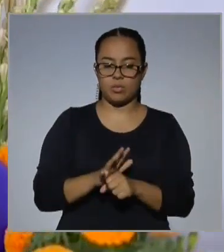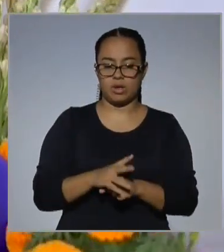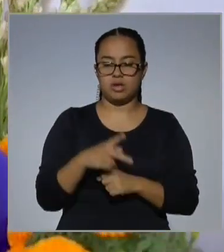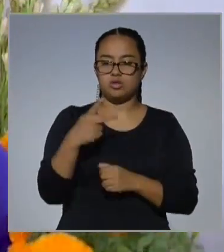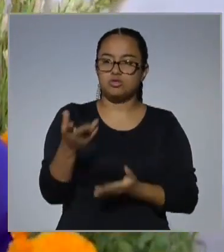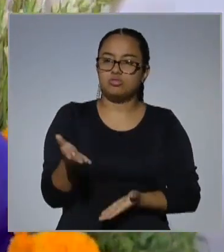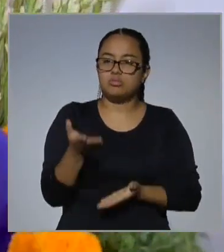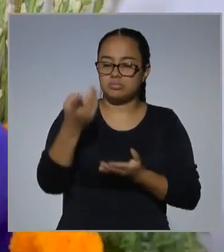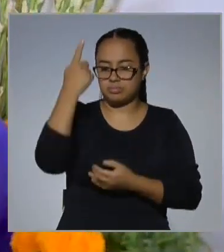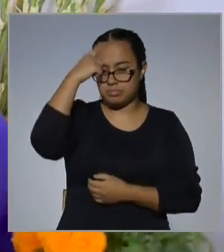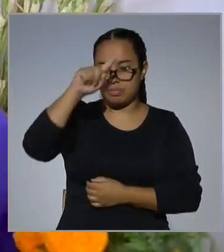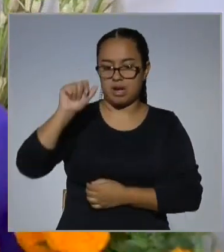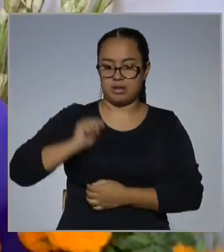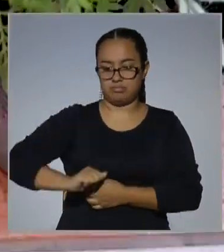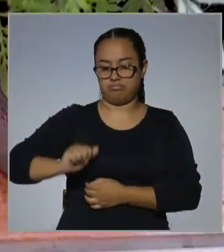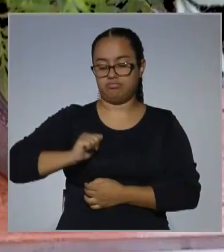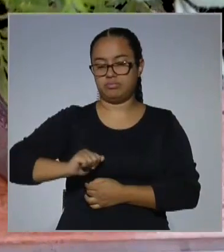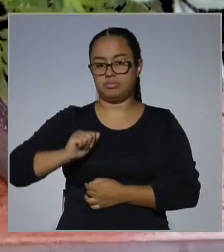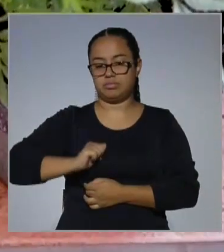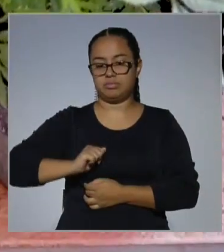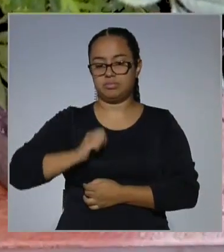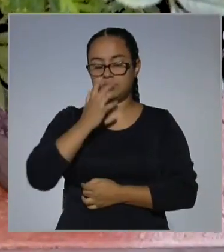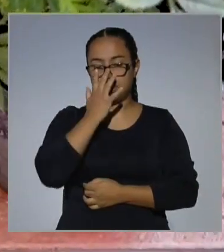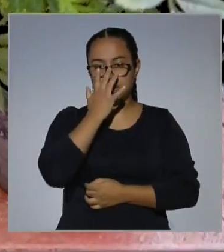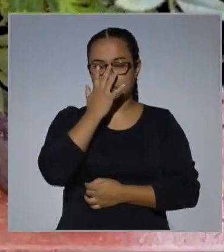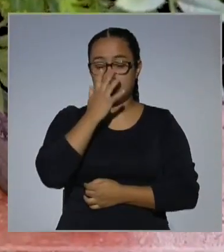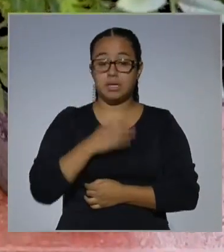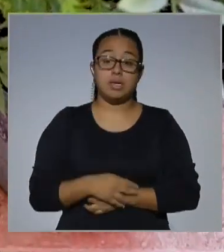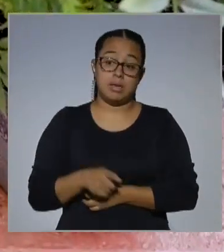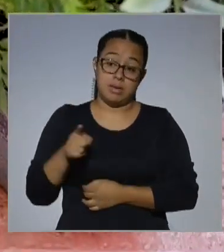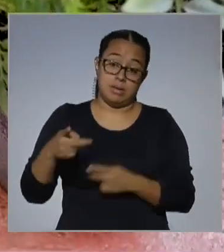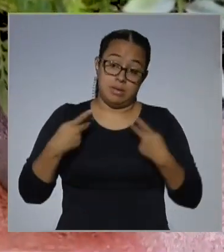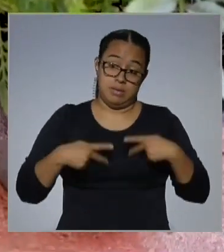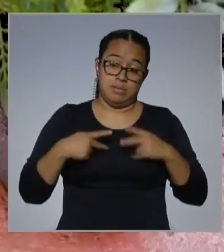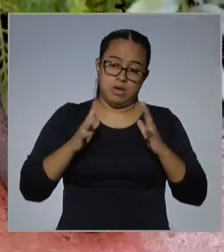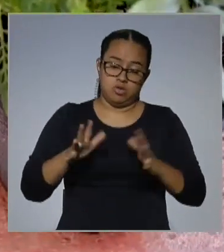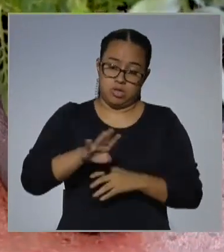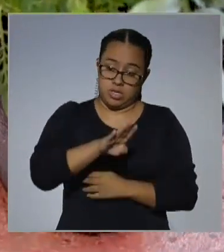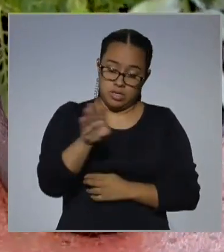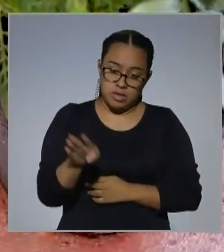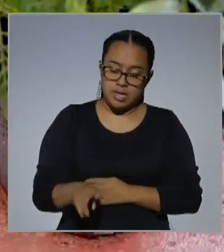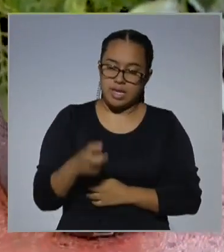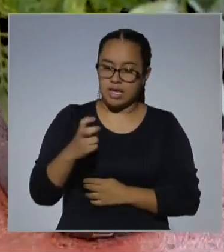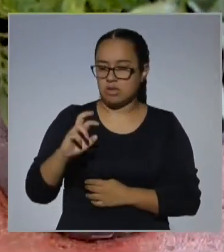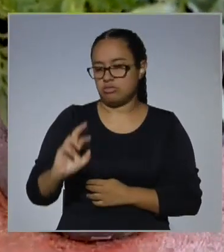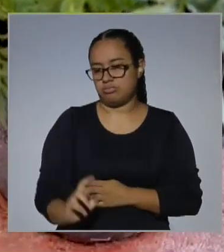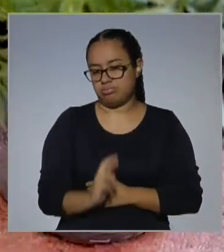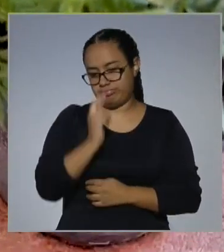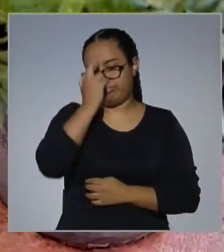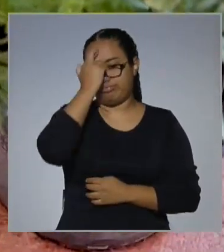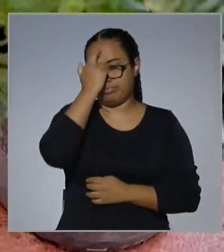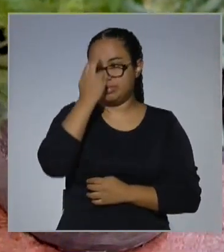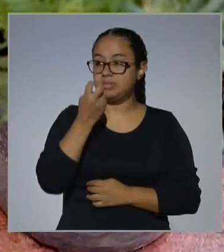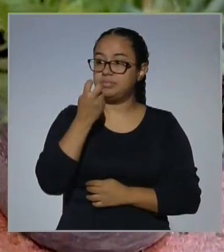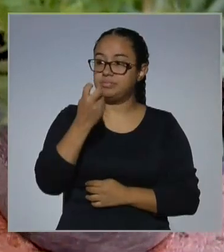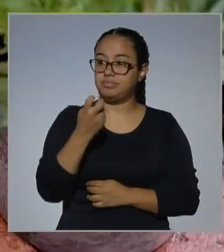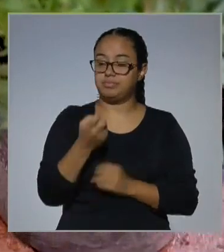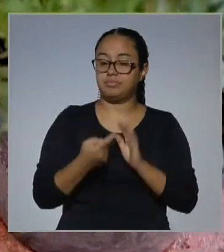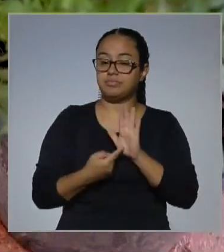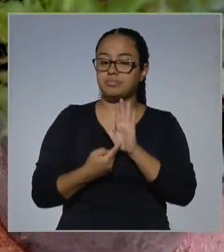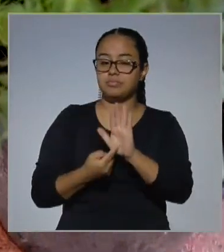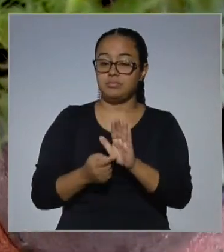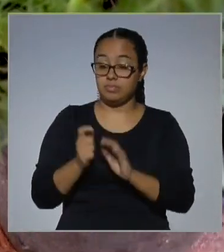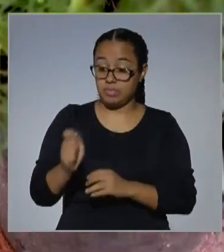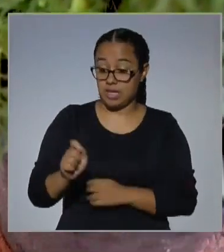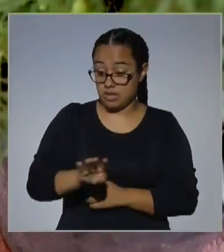sus antepasados, con el culto a los que han muerto y ahí se expresa que no con